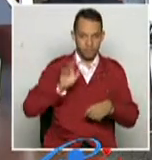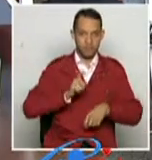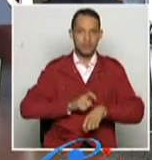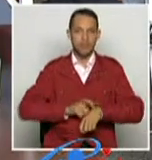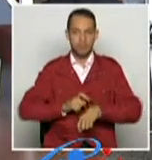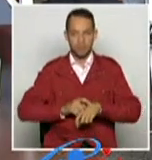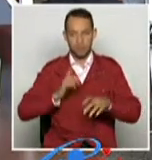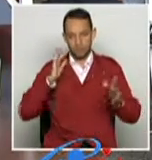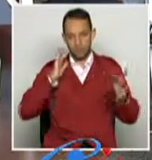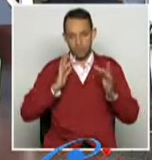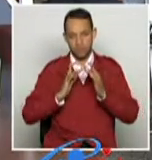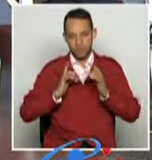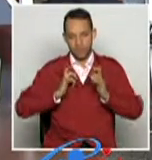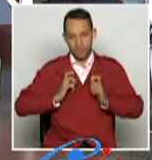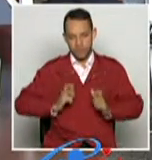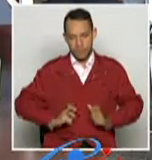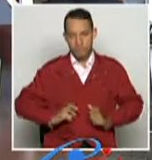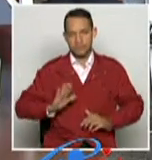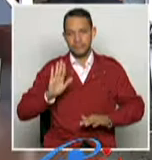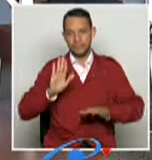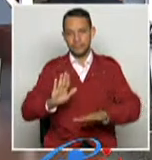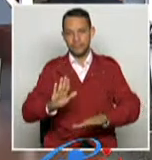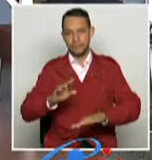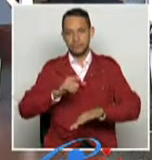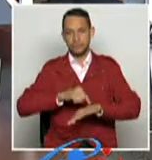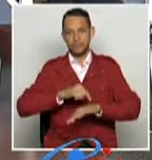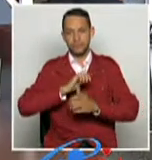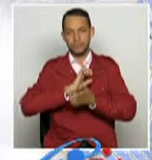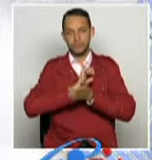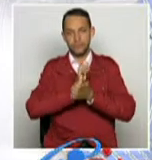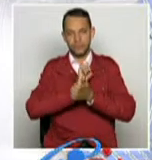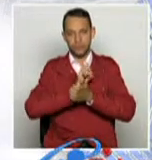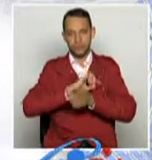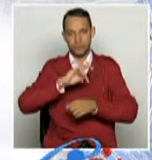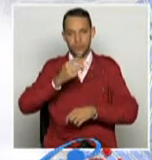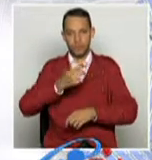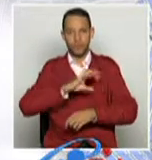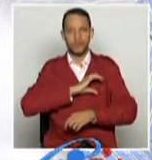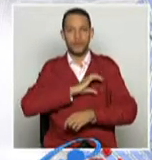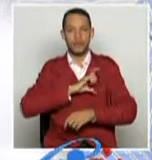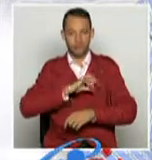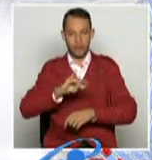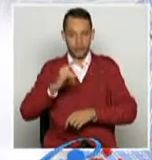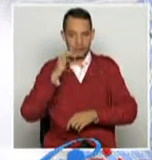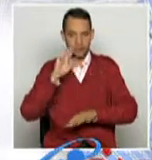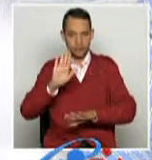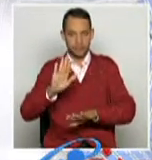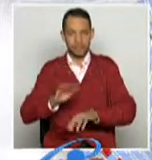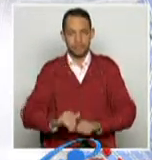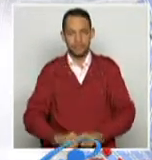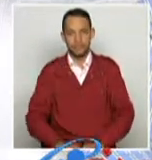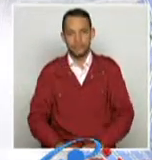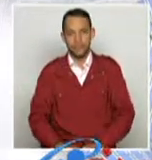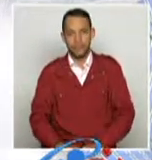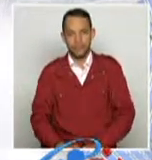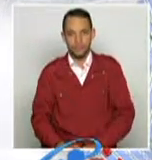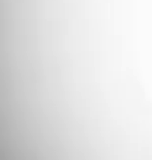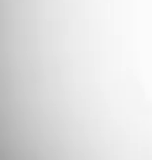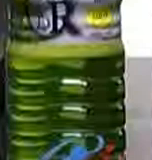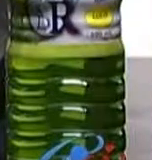regresamos con ustedes en Conexión Vital por Telecafé y por Telepacífico. Volvemos con Conexión